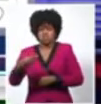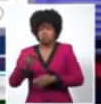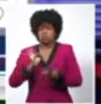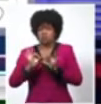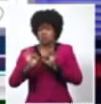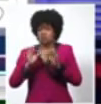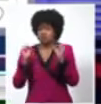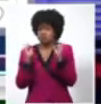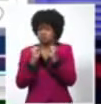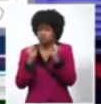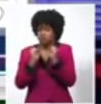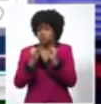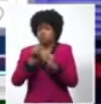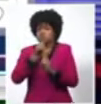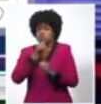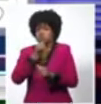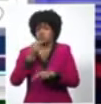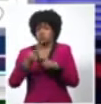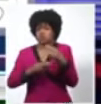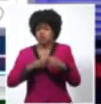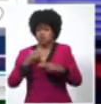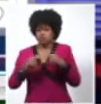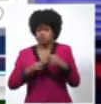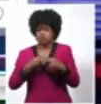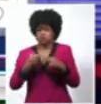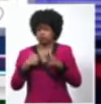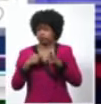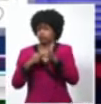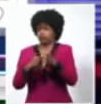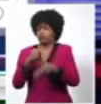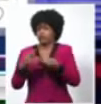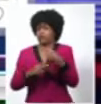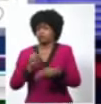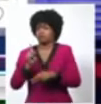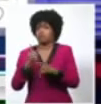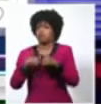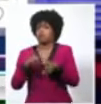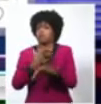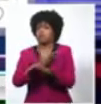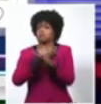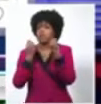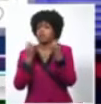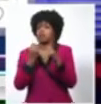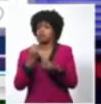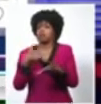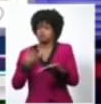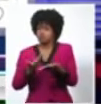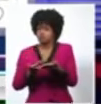posible hacerlo, aunque no es lo más recomendable, pero bueno, las muestras no pierden estas condiciones que